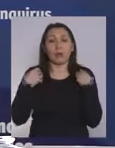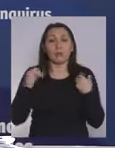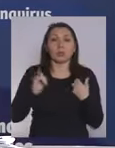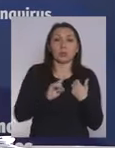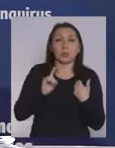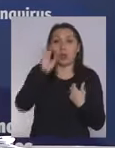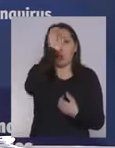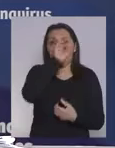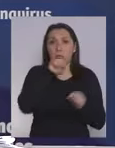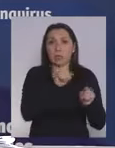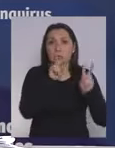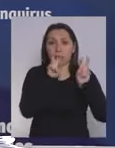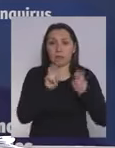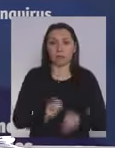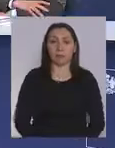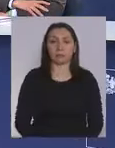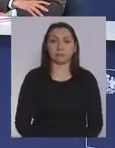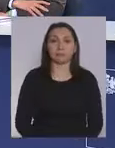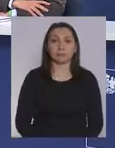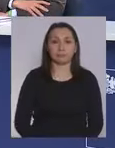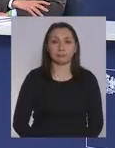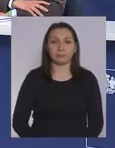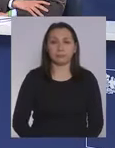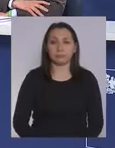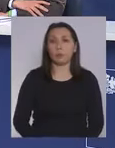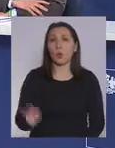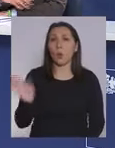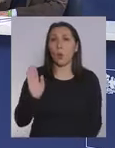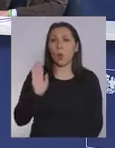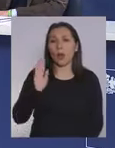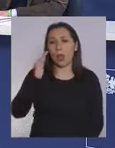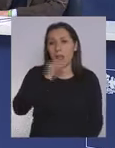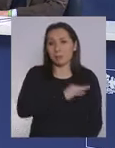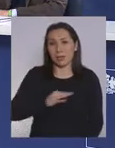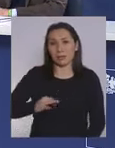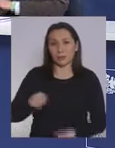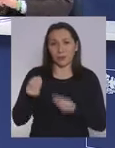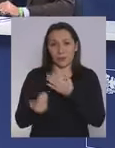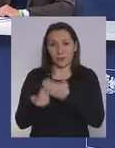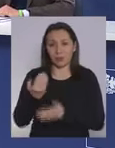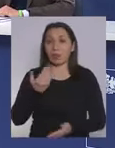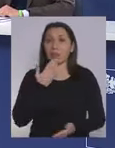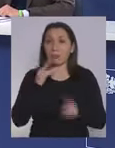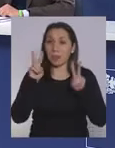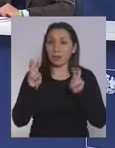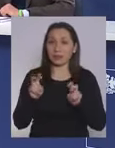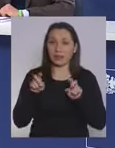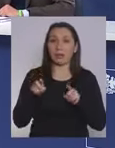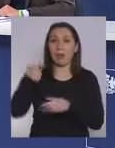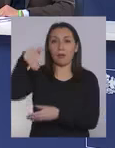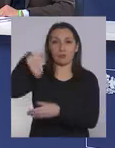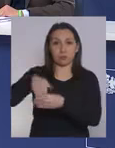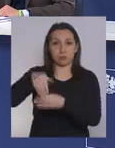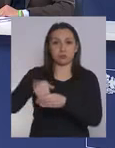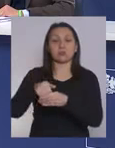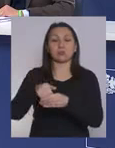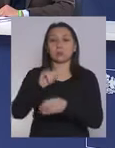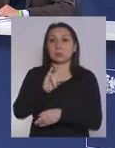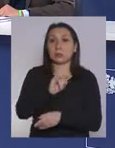y opinar sobre ese punto hola ministro muy buenos días también con respecto al plebiscito